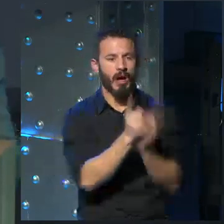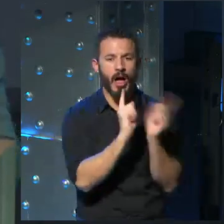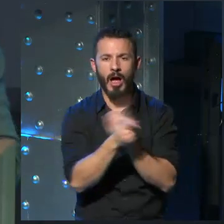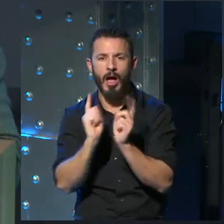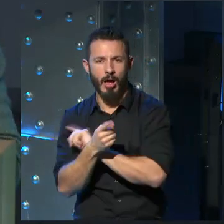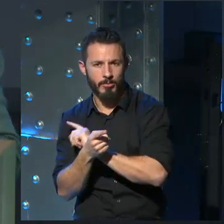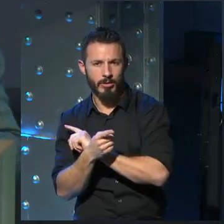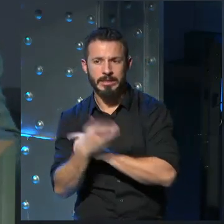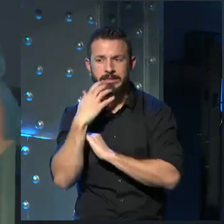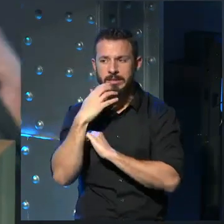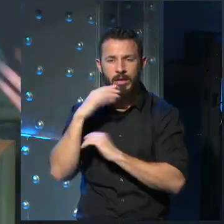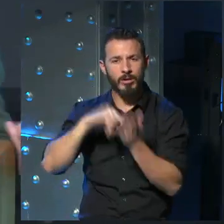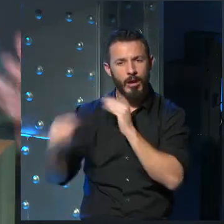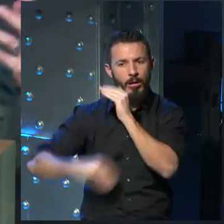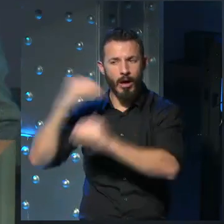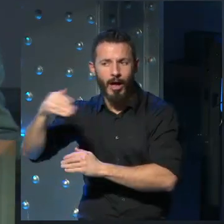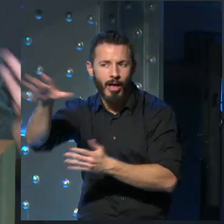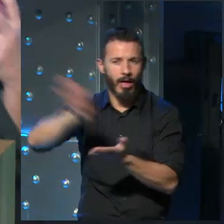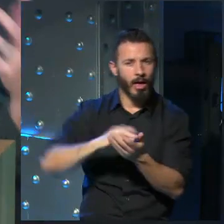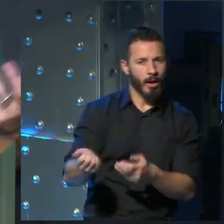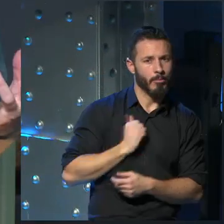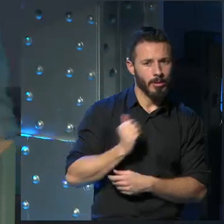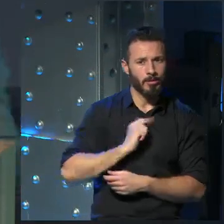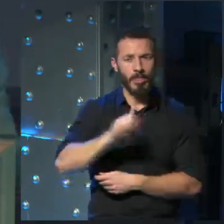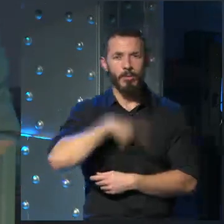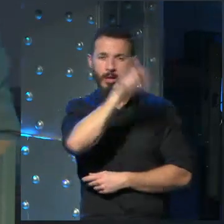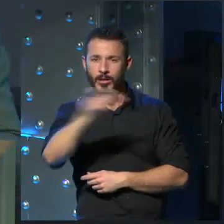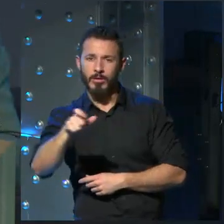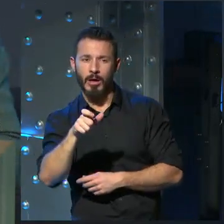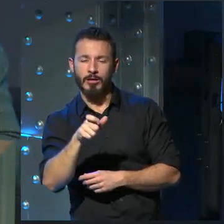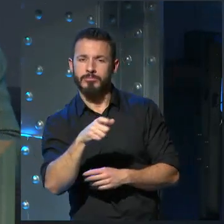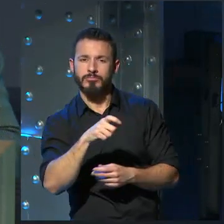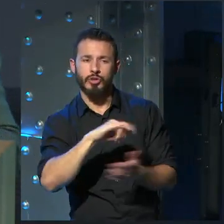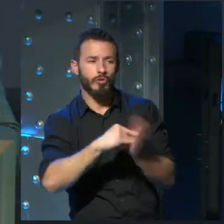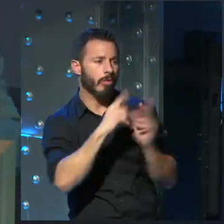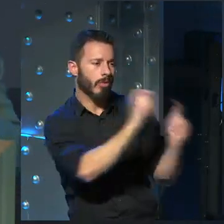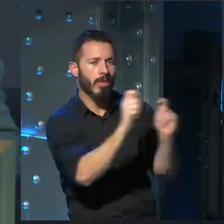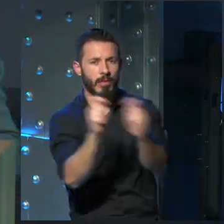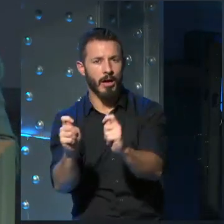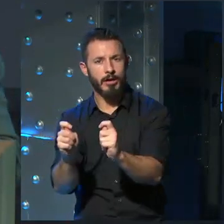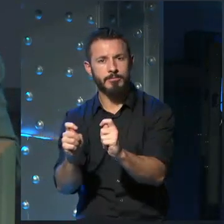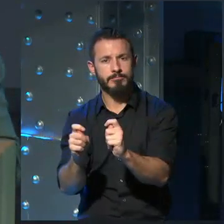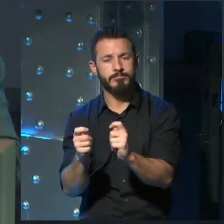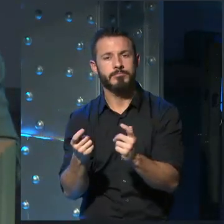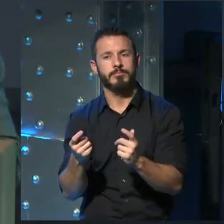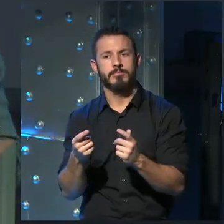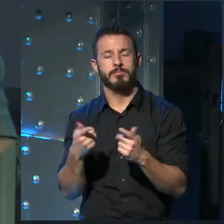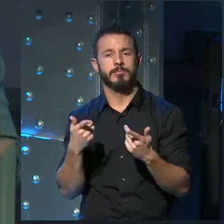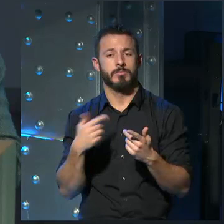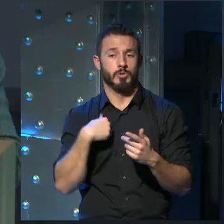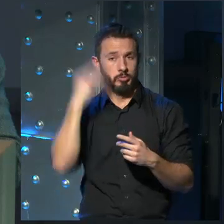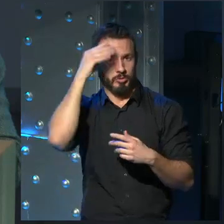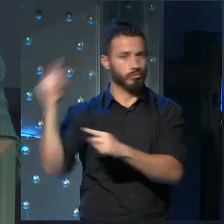nuevos avances para generar soluciones concretas a los ciudadanos. Esa cultura requiere, y me parece que es un